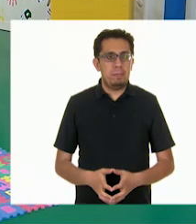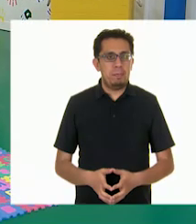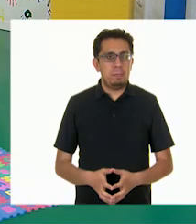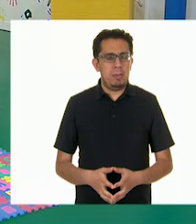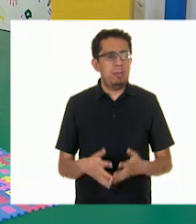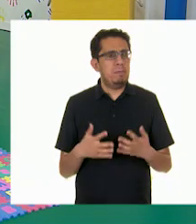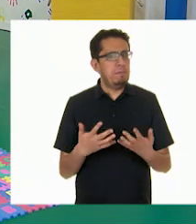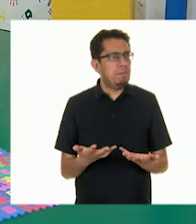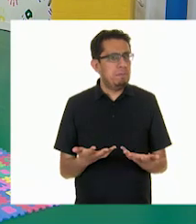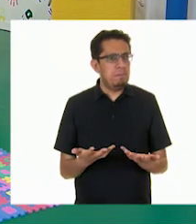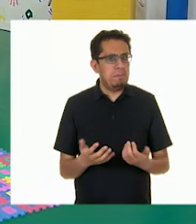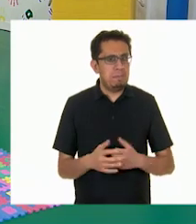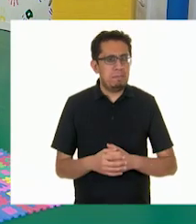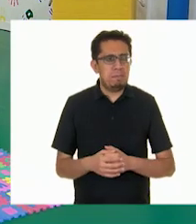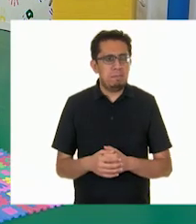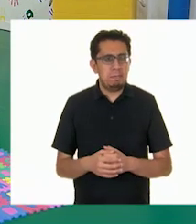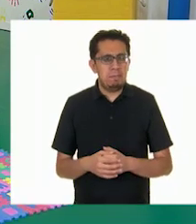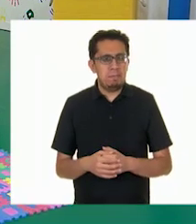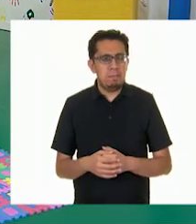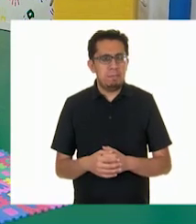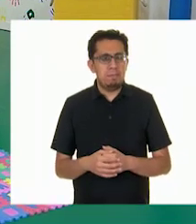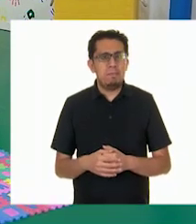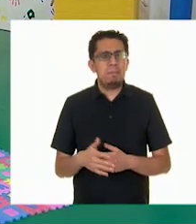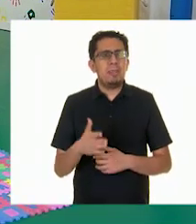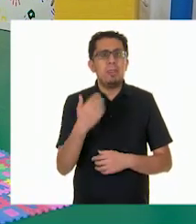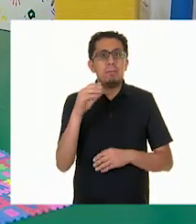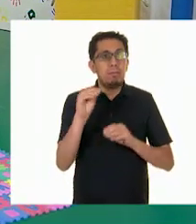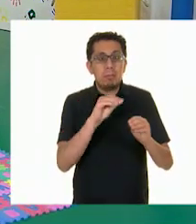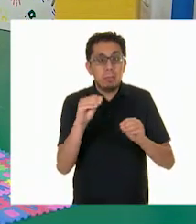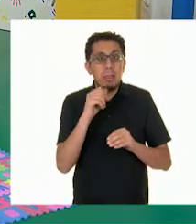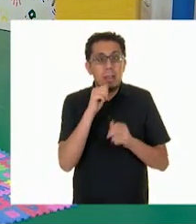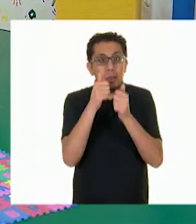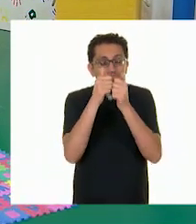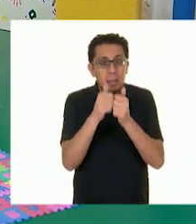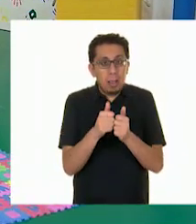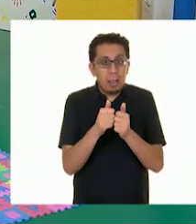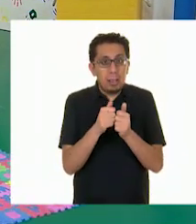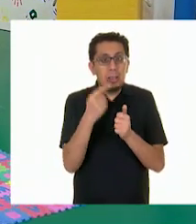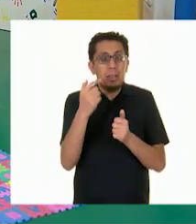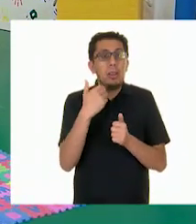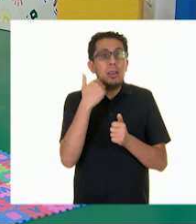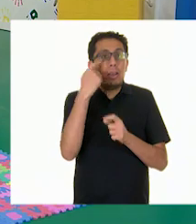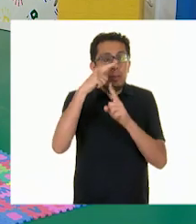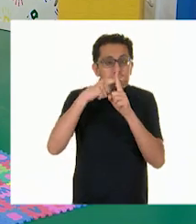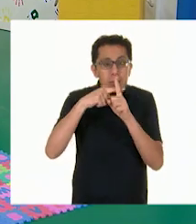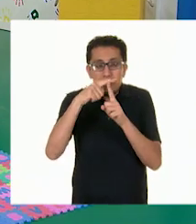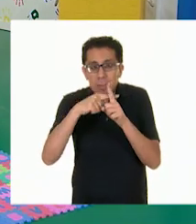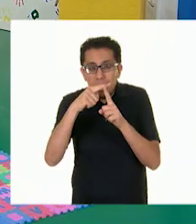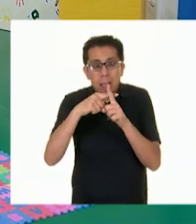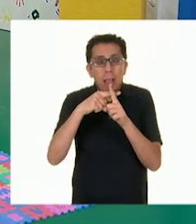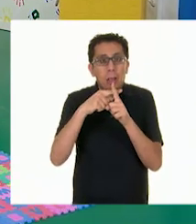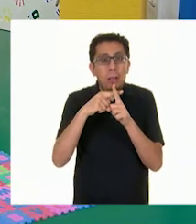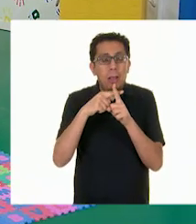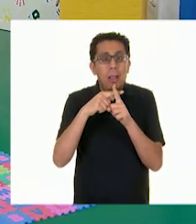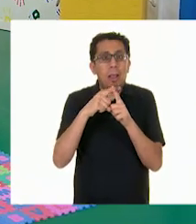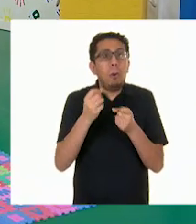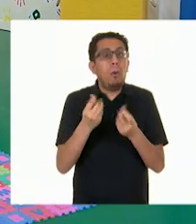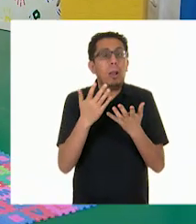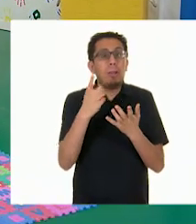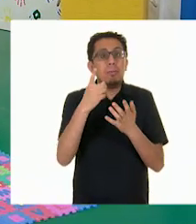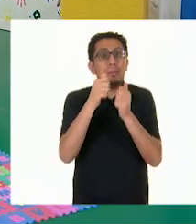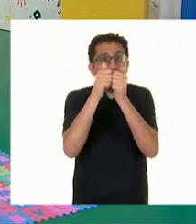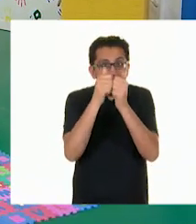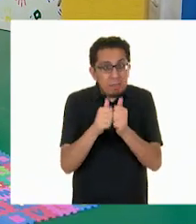A ver, a ver, a ver. Ahí no, pero es que no se muevan, si no, no puedo tomar la temperatura de todos. Ya, no, quédense quietos.